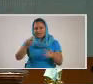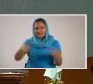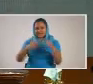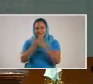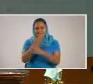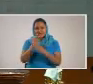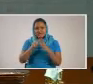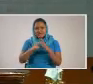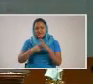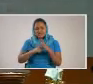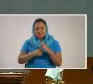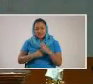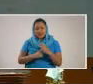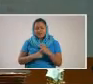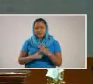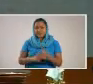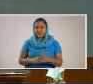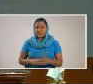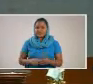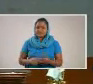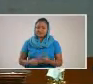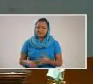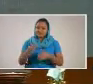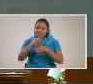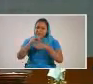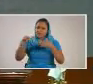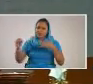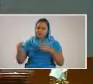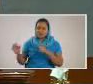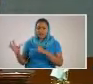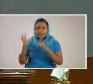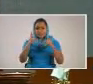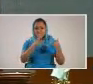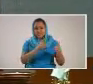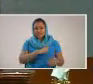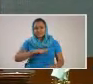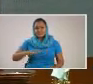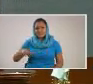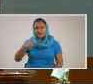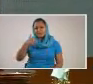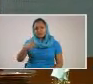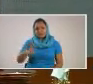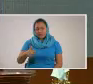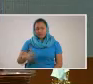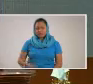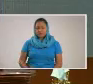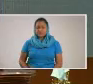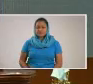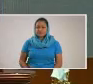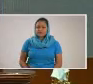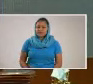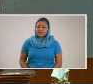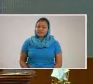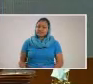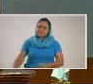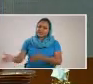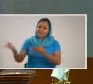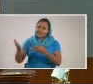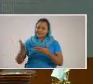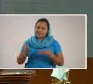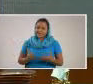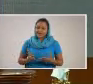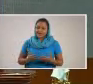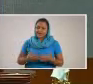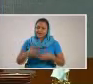actividad apostólica sea exitoso, sea productivo, Señor, y sobre todo que traiga edificación